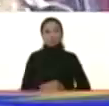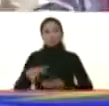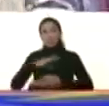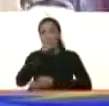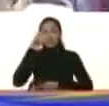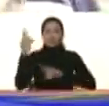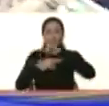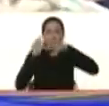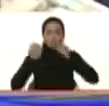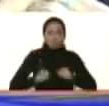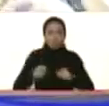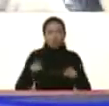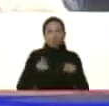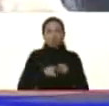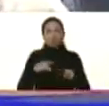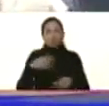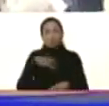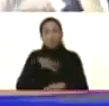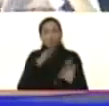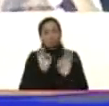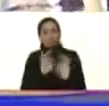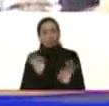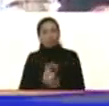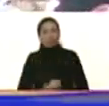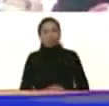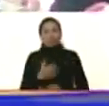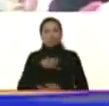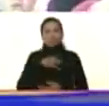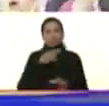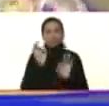espíritu revolucionario. No podrán, no podrán.